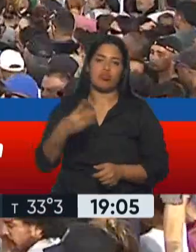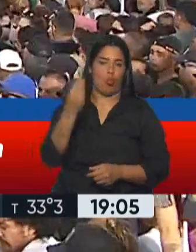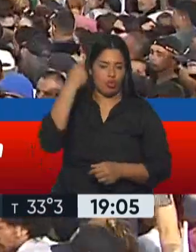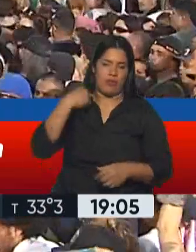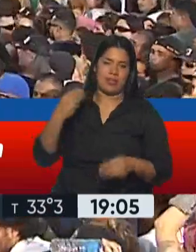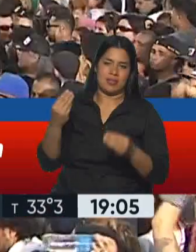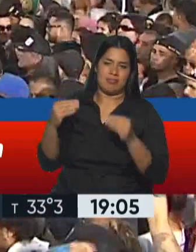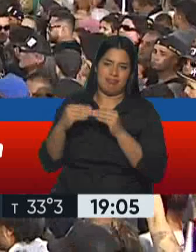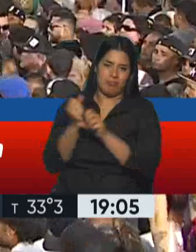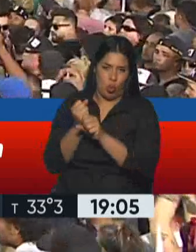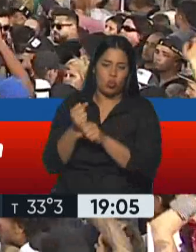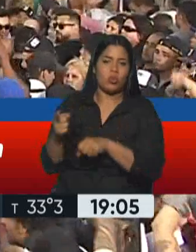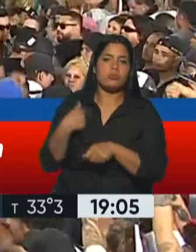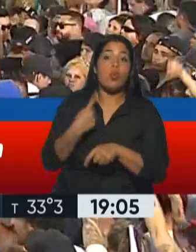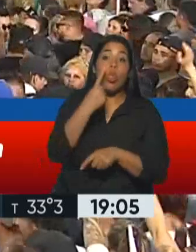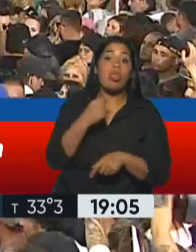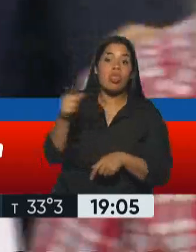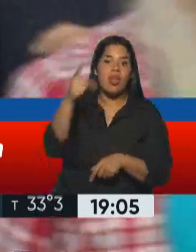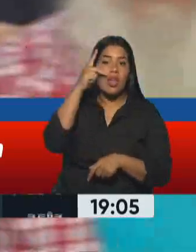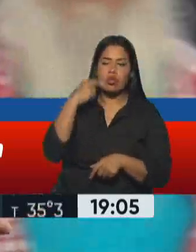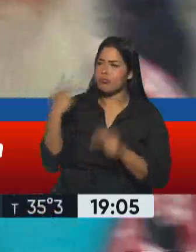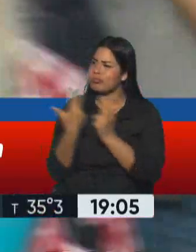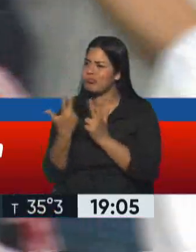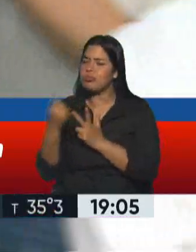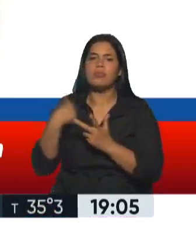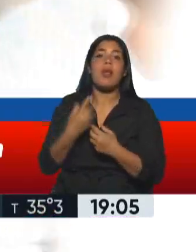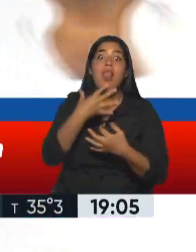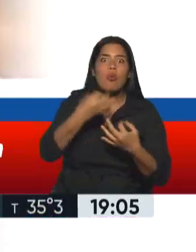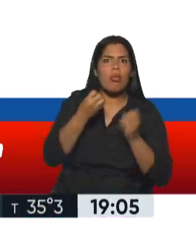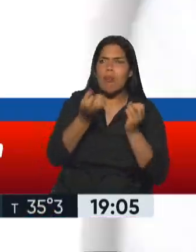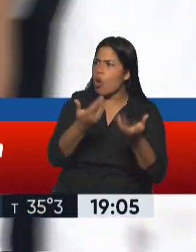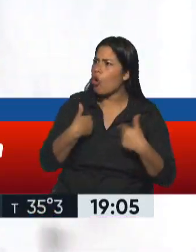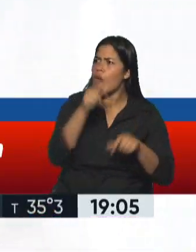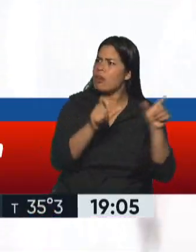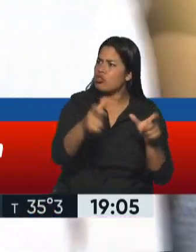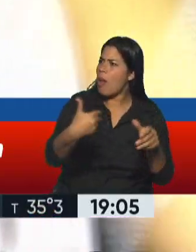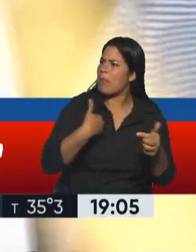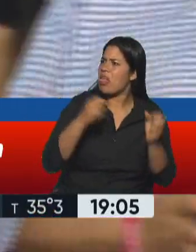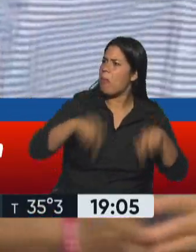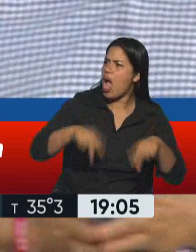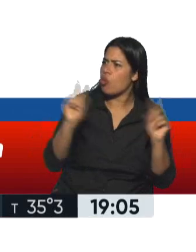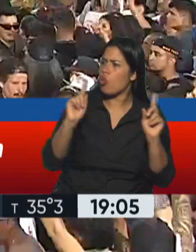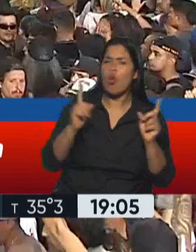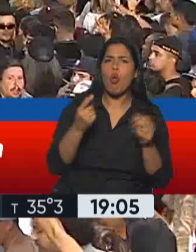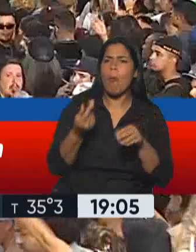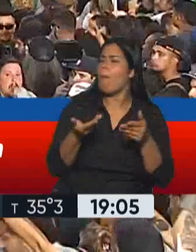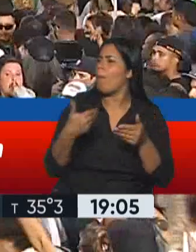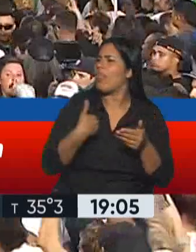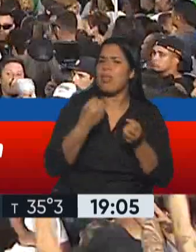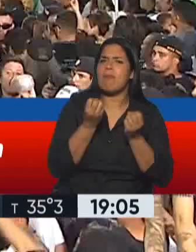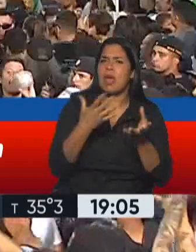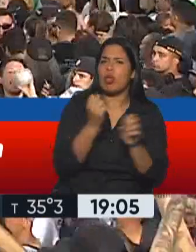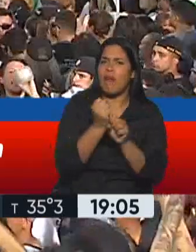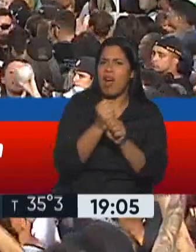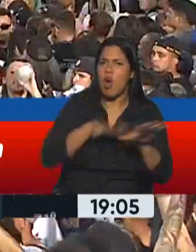Néstor, mirá, hemos mejorado, ya no nos piden planes, nos piden tener mejores condiciones de trabajo.